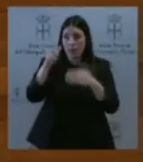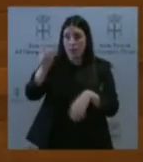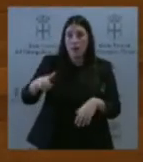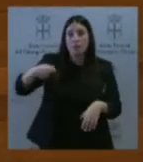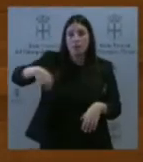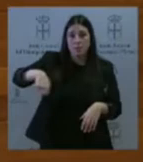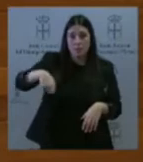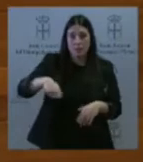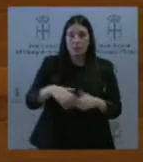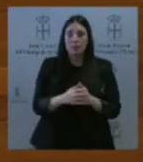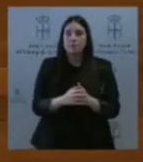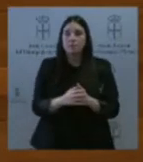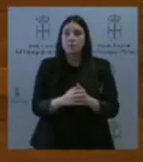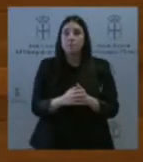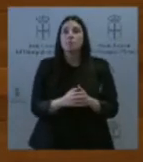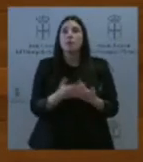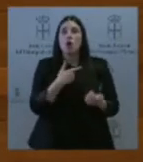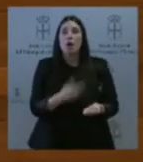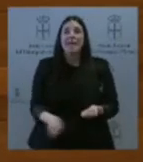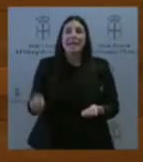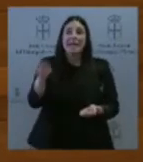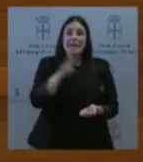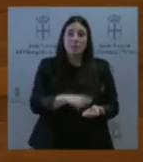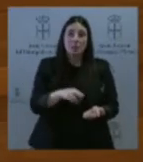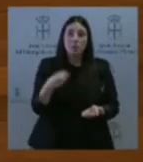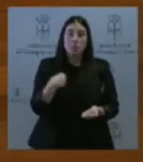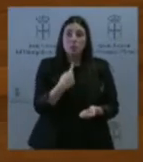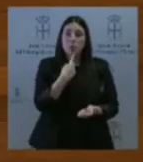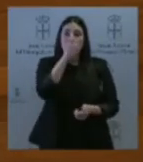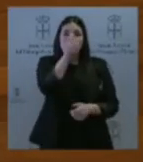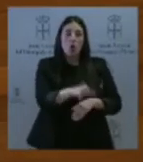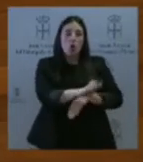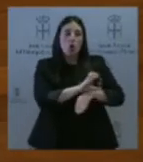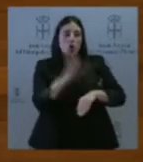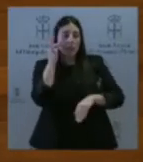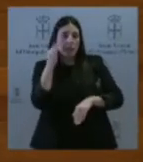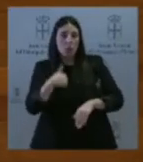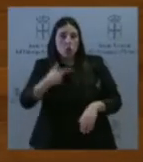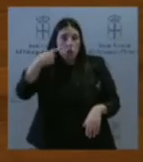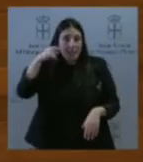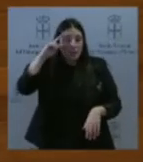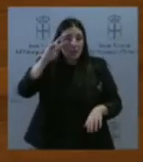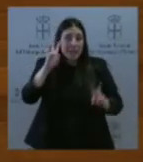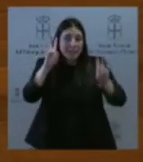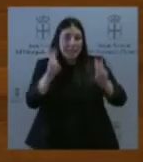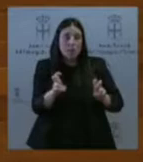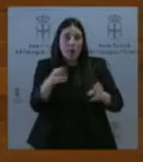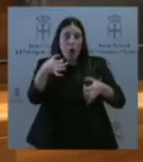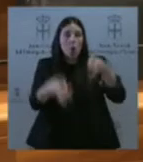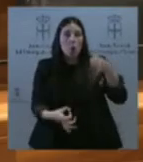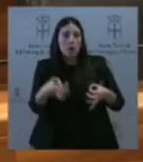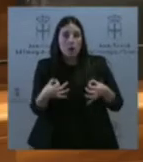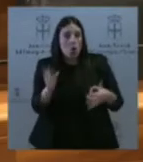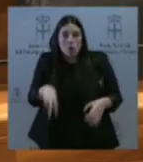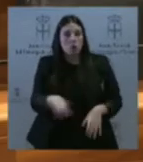Insisto en lo que le digo, consejera. Yo tampoco soy un especialista en jurisprudencia, pero lo que se me traslada